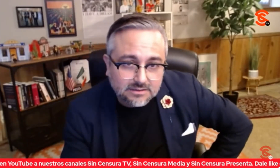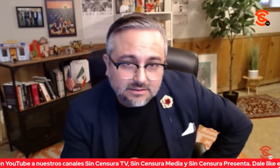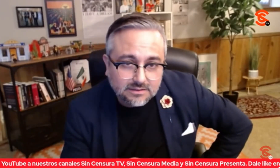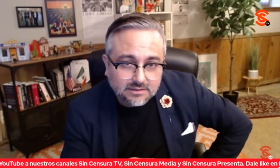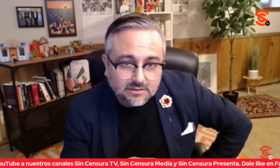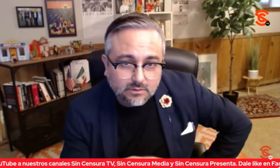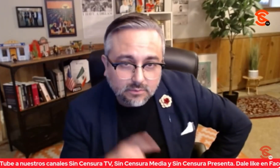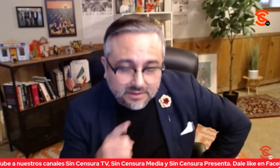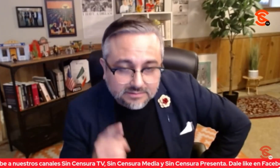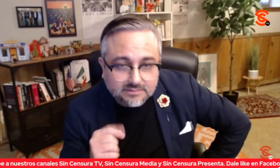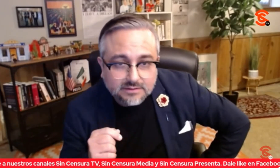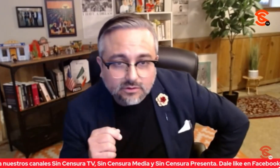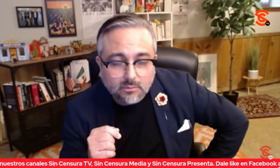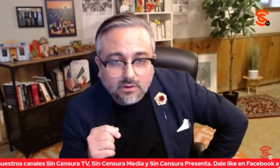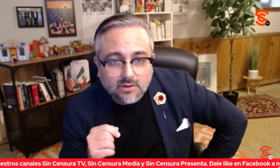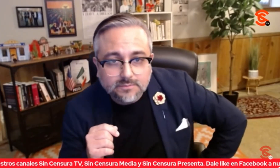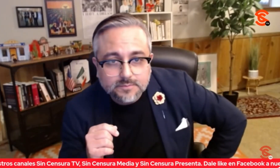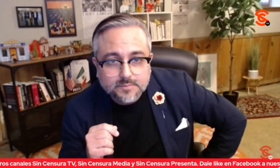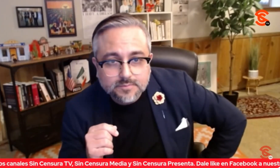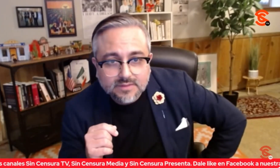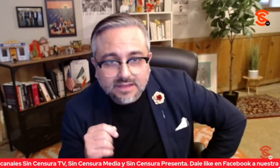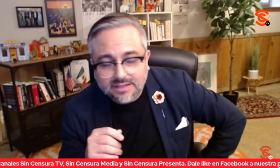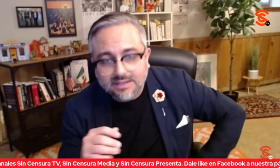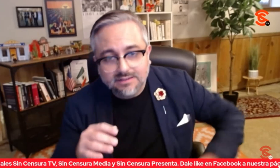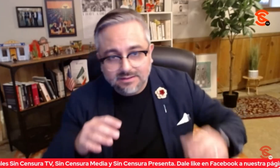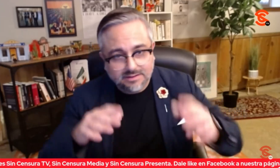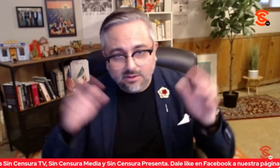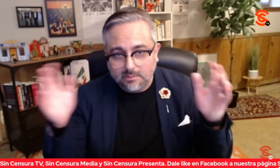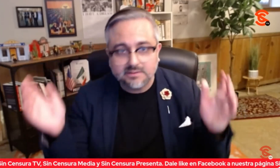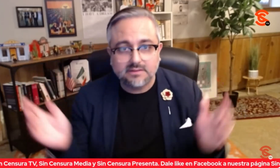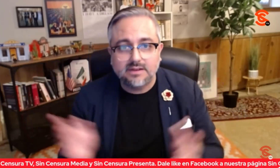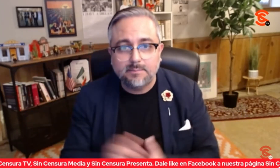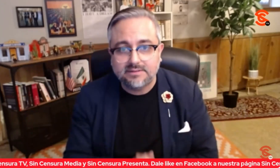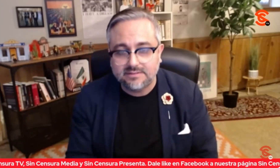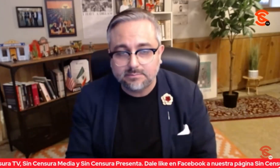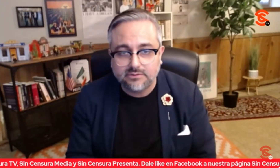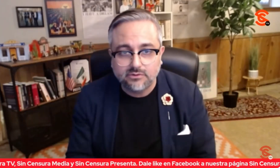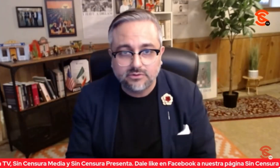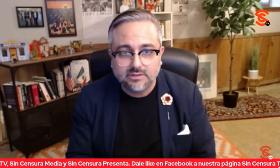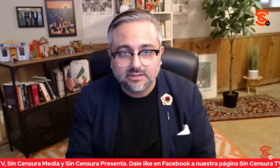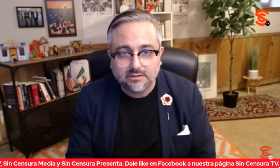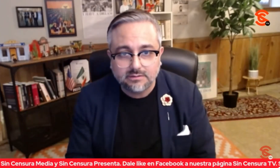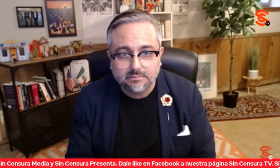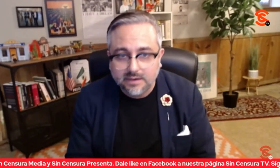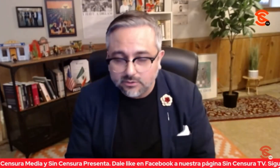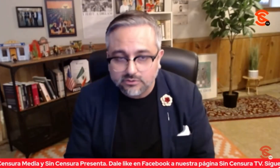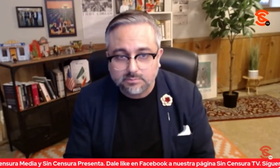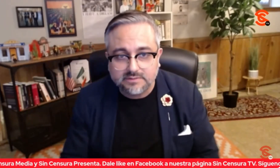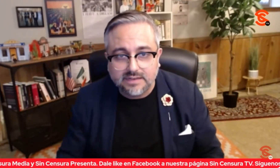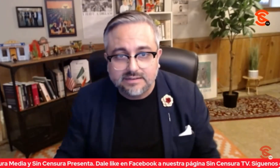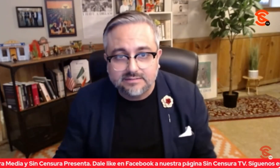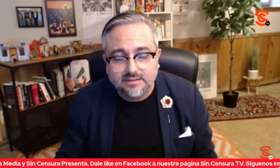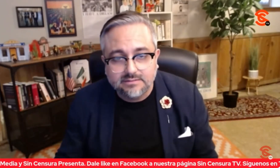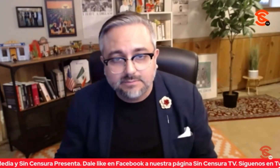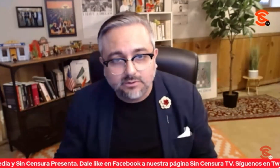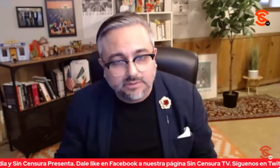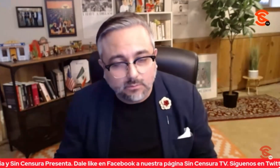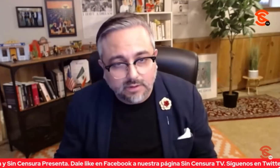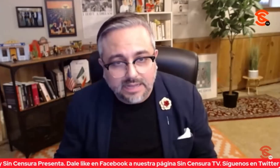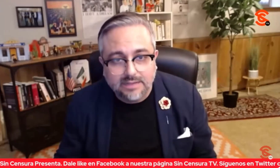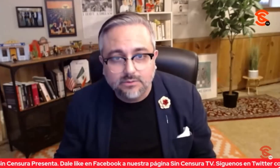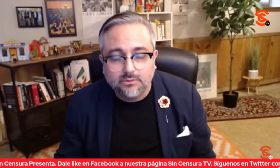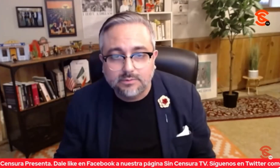penal, como es Nuevo León. Aquí, le digo, vamos a tener la participación de varios especialistas,